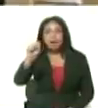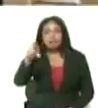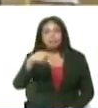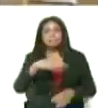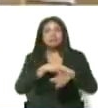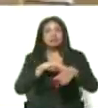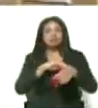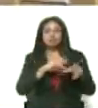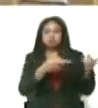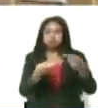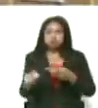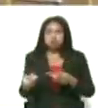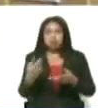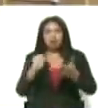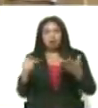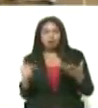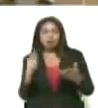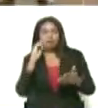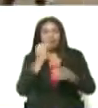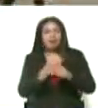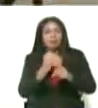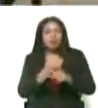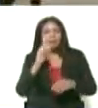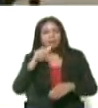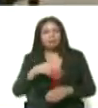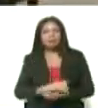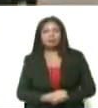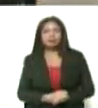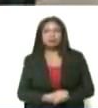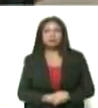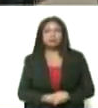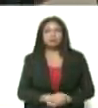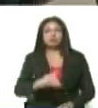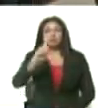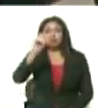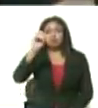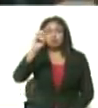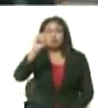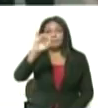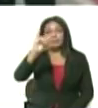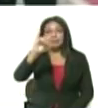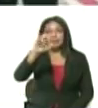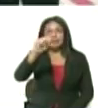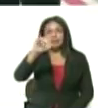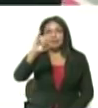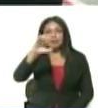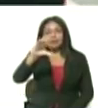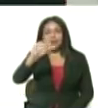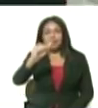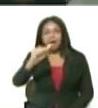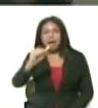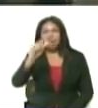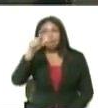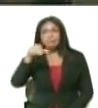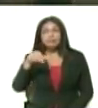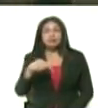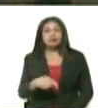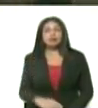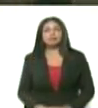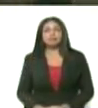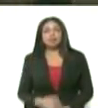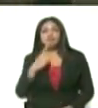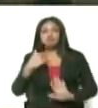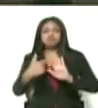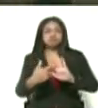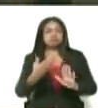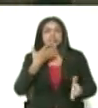recibió la donación de las pruebas. En Dominica, donde la secretaria de Relaciones Exteriores también